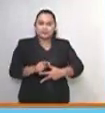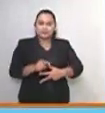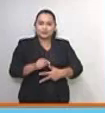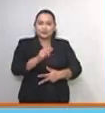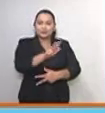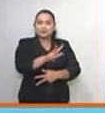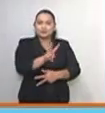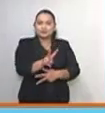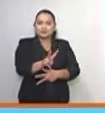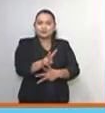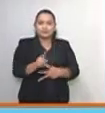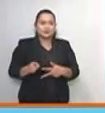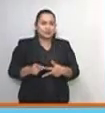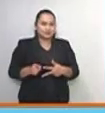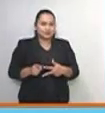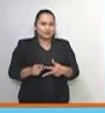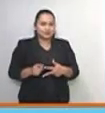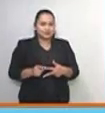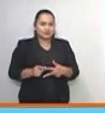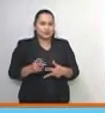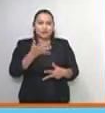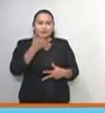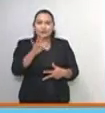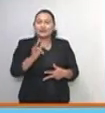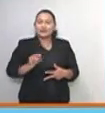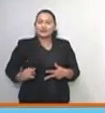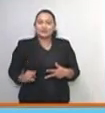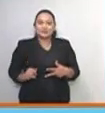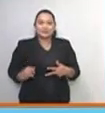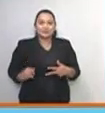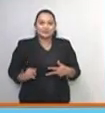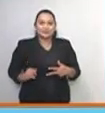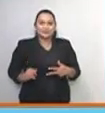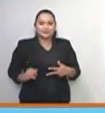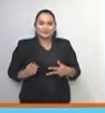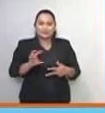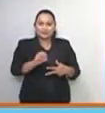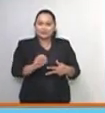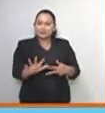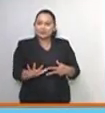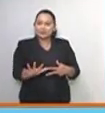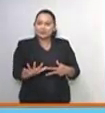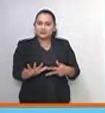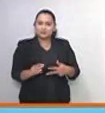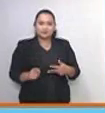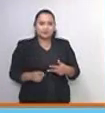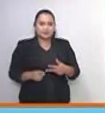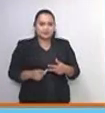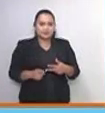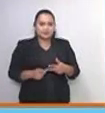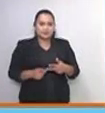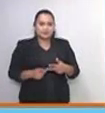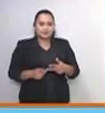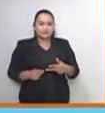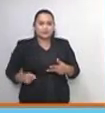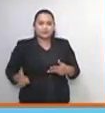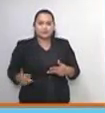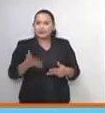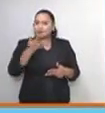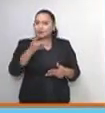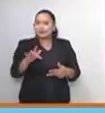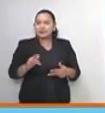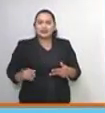32, segundo número, les deseo mucha suerte. Este es el 05, tercer y último número ganador,